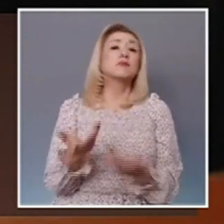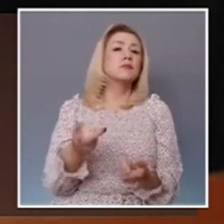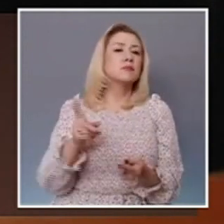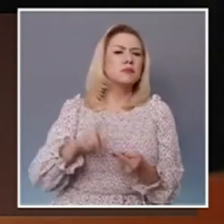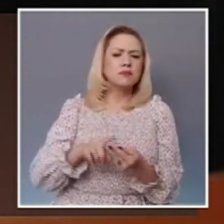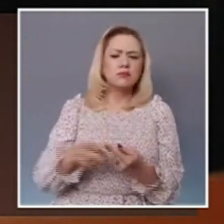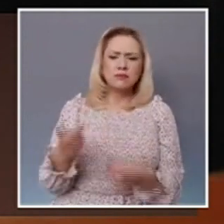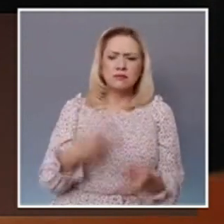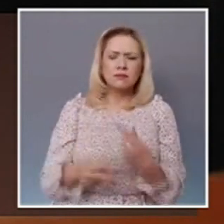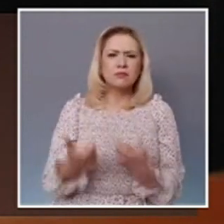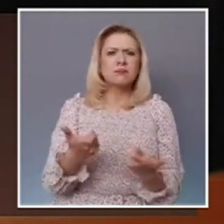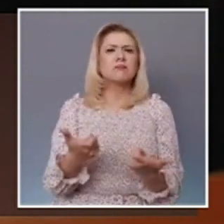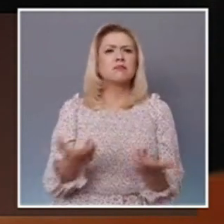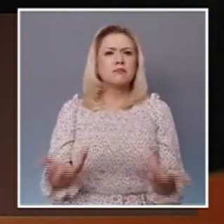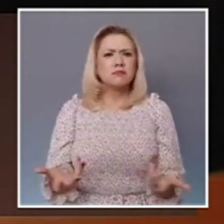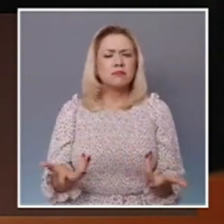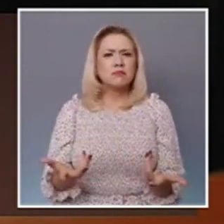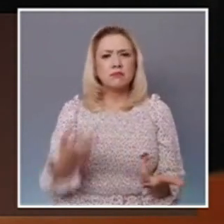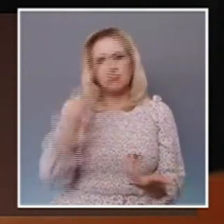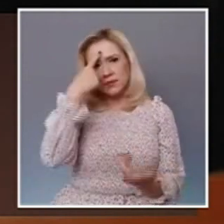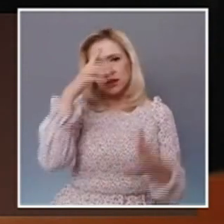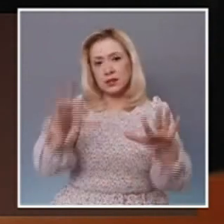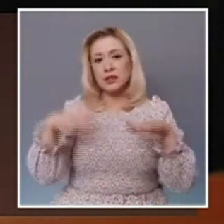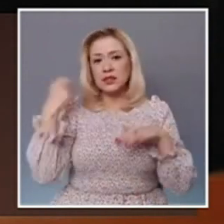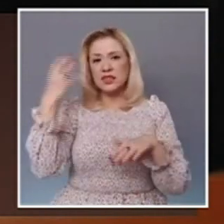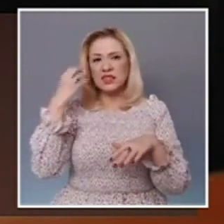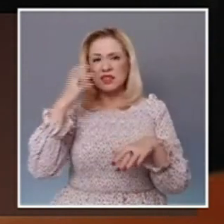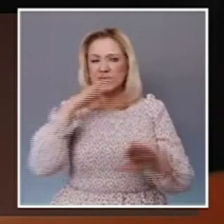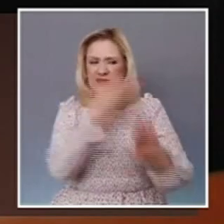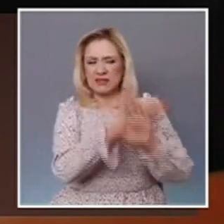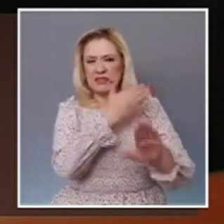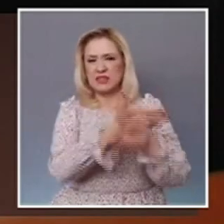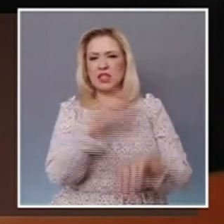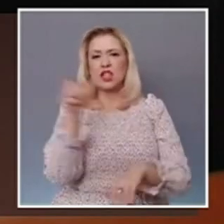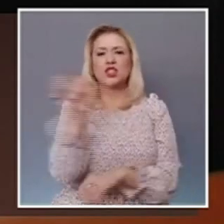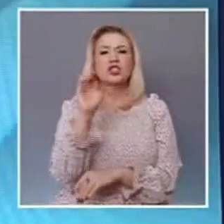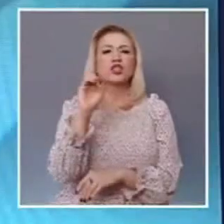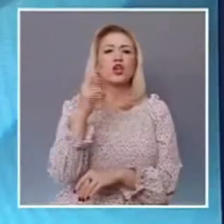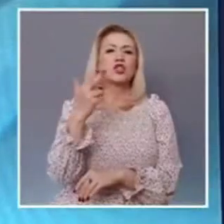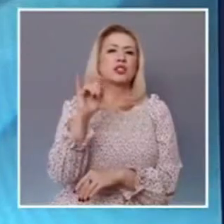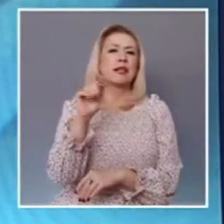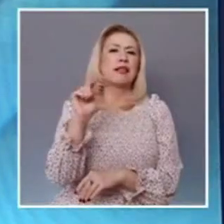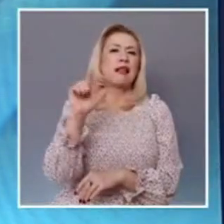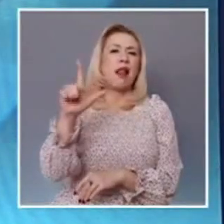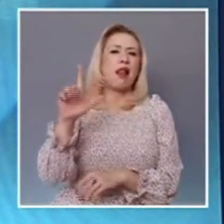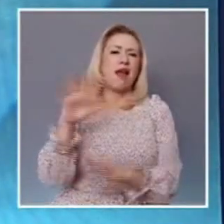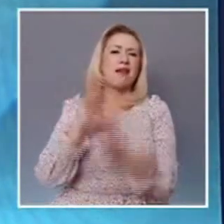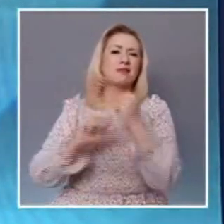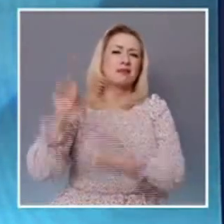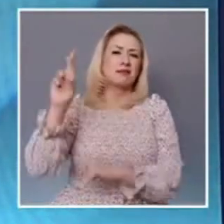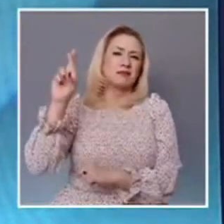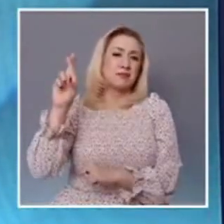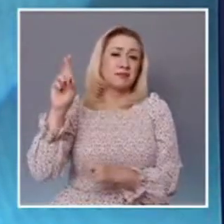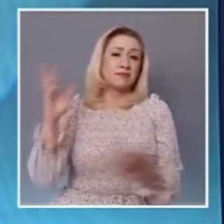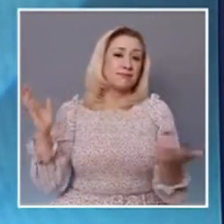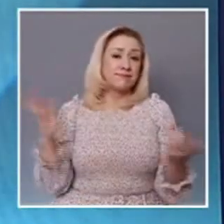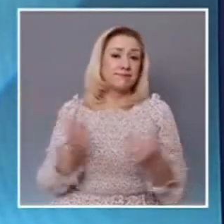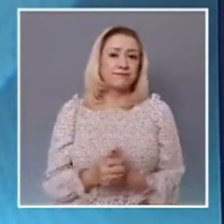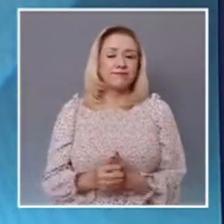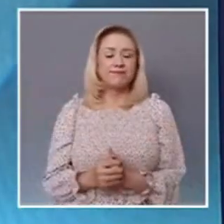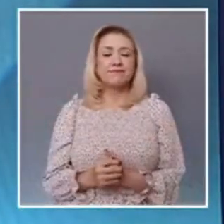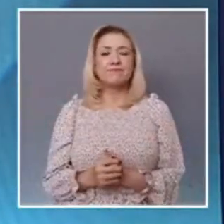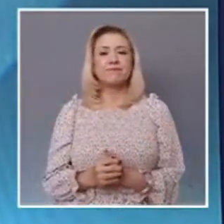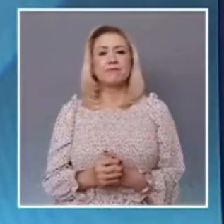Xóchitl Gálvez o a las precandidaturas del Frente Amplio por México. A 14 años de la sentencia de la